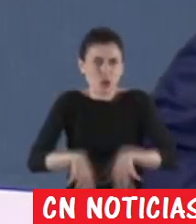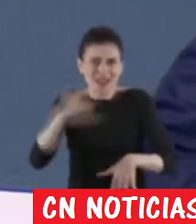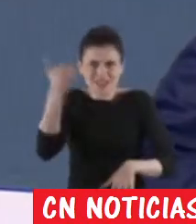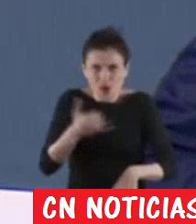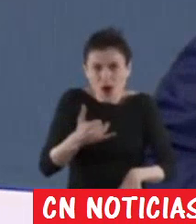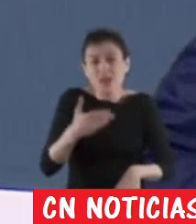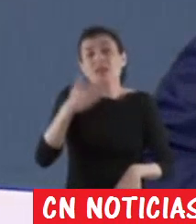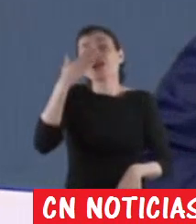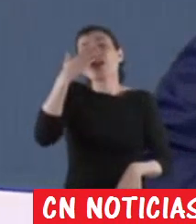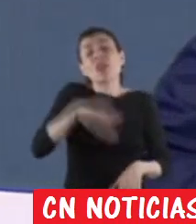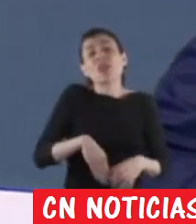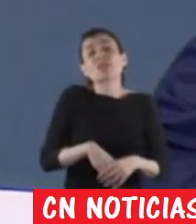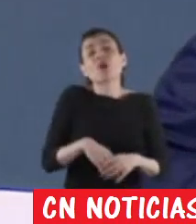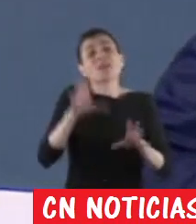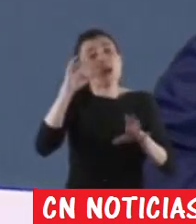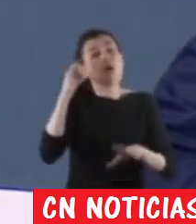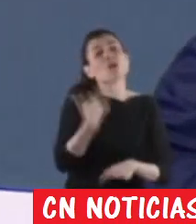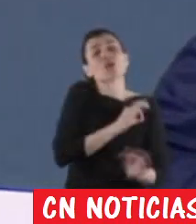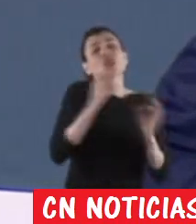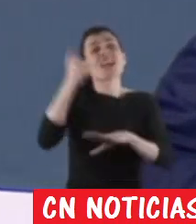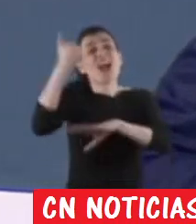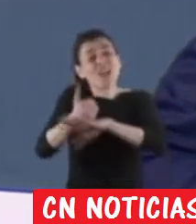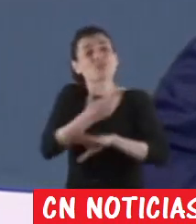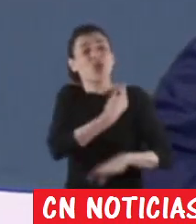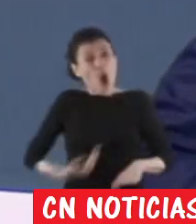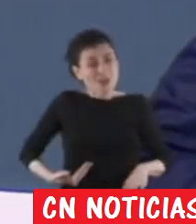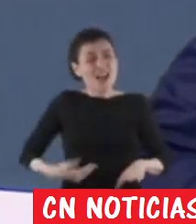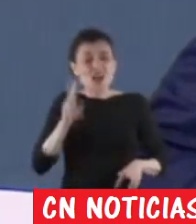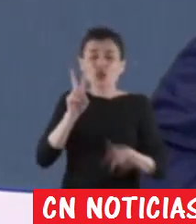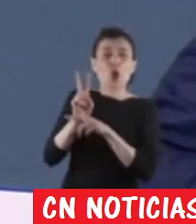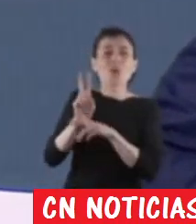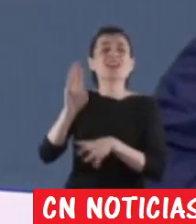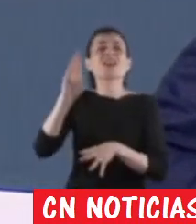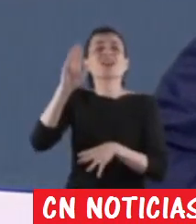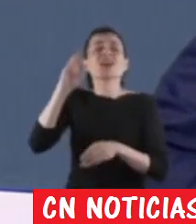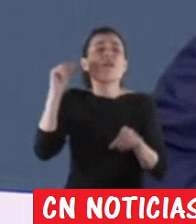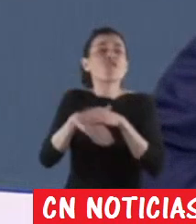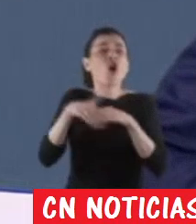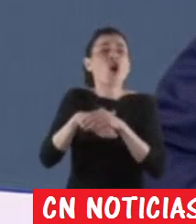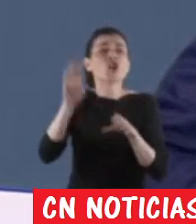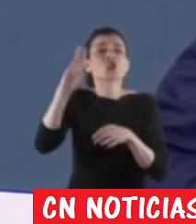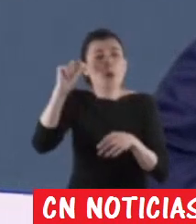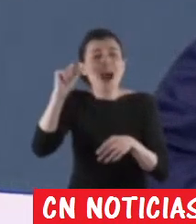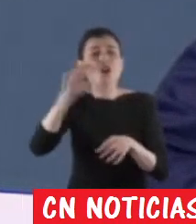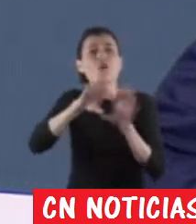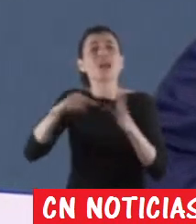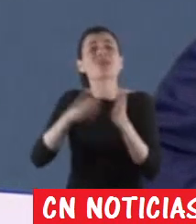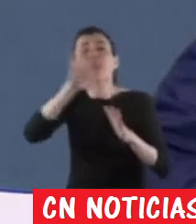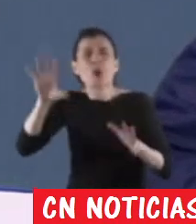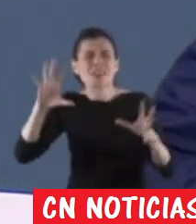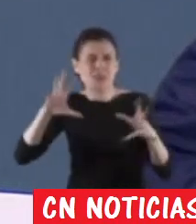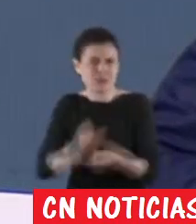recibimos estaba con el patrimonio destruido, estaba convertido, no en un banco, en una mesa de dinero, porque era el